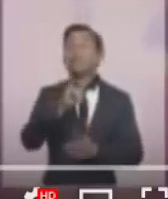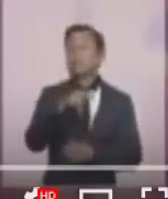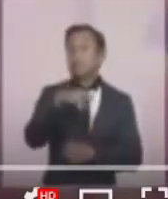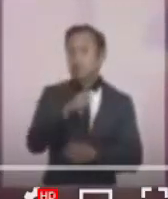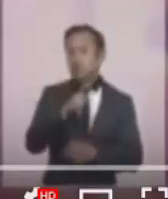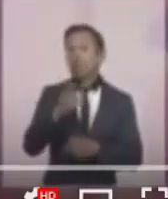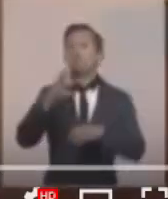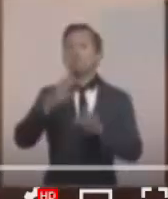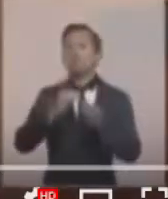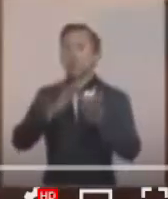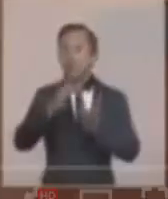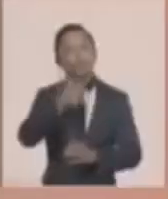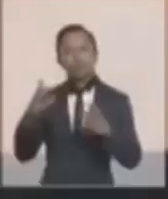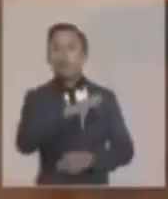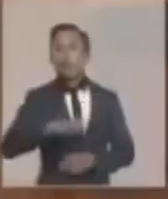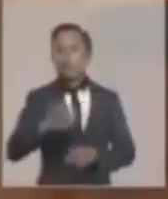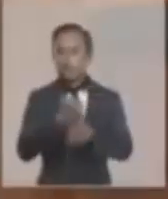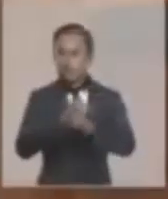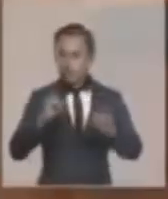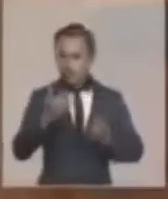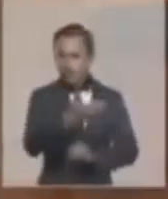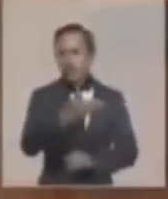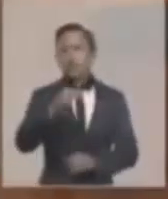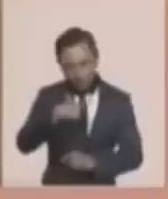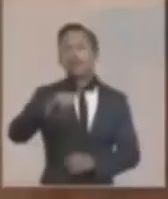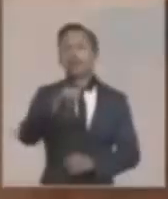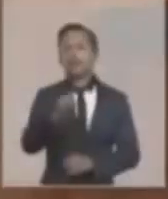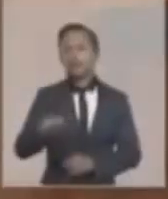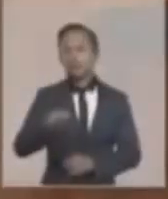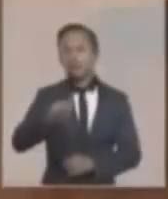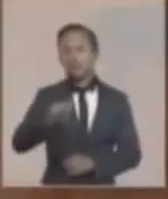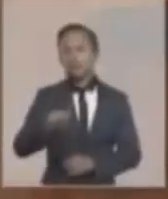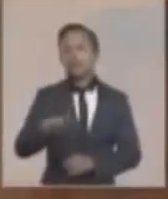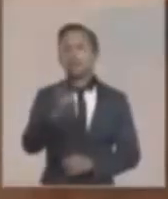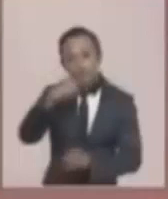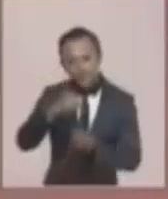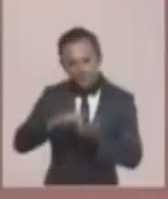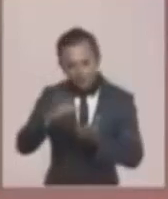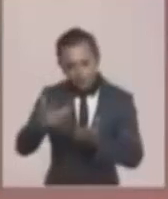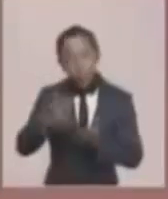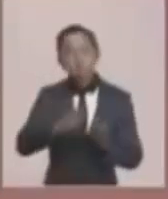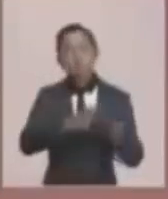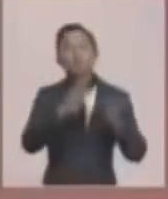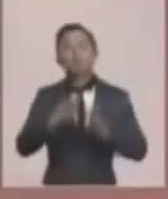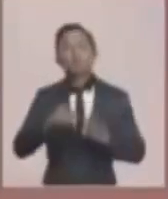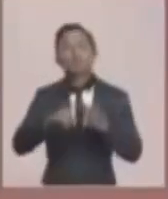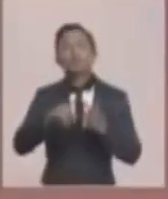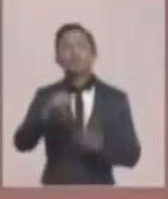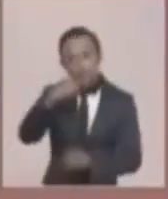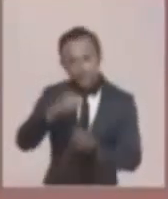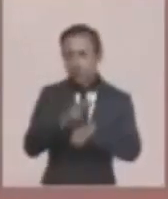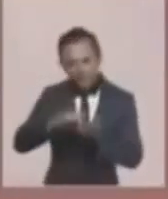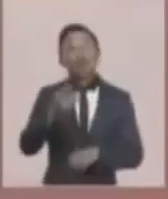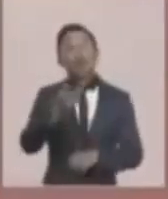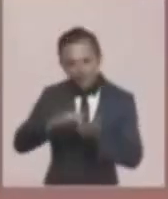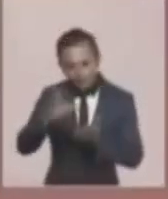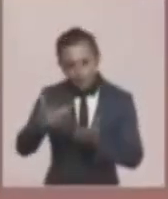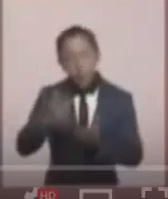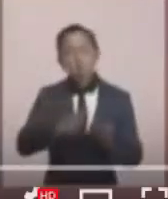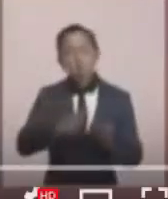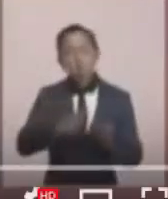Margarita Zavala, candidata pendeja. Buenas noches. Buenas noches, mi señora. José Antonio, el demonio. ¿Qué? Candidato